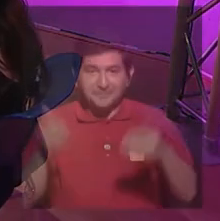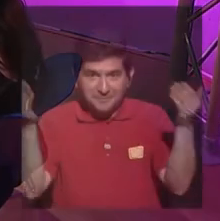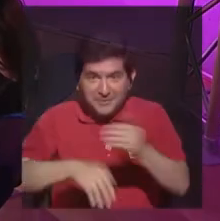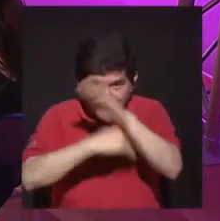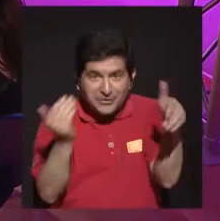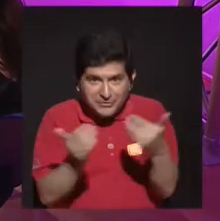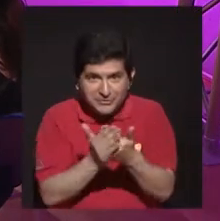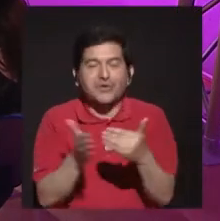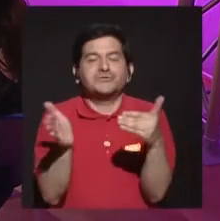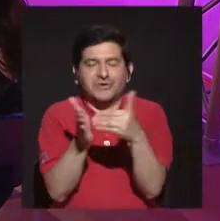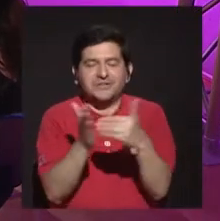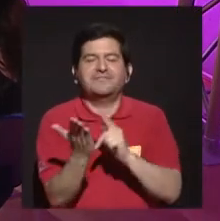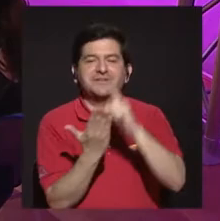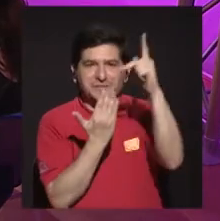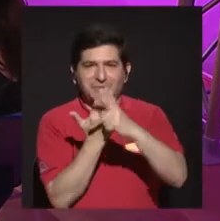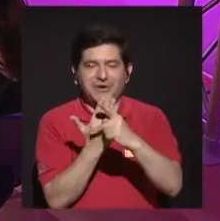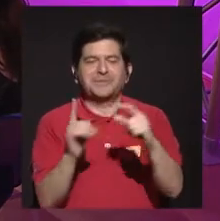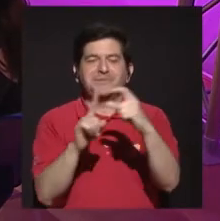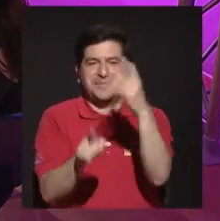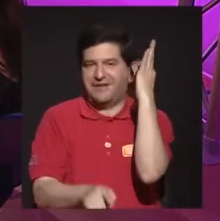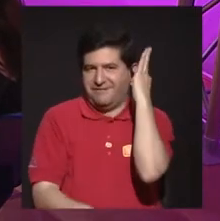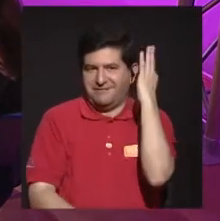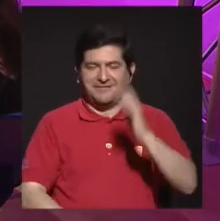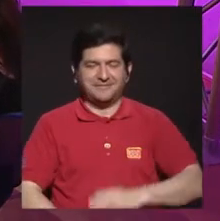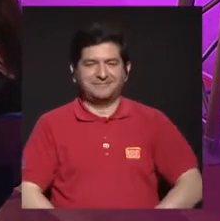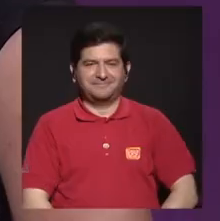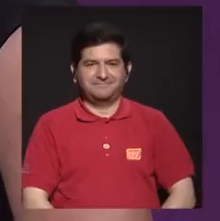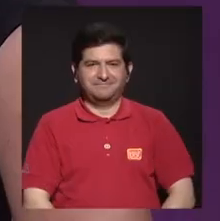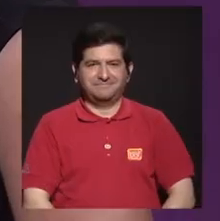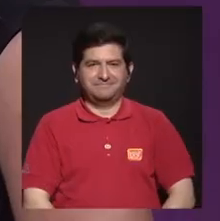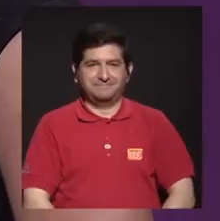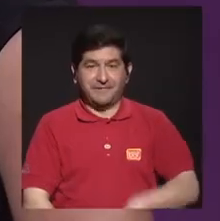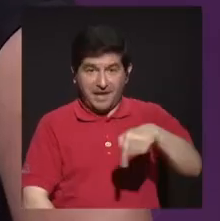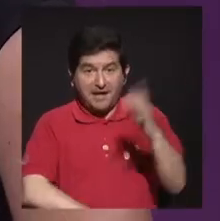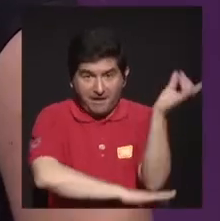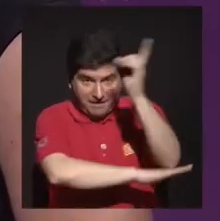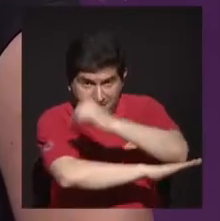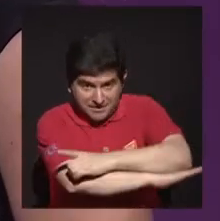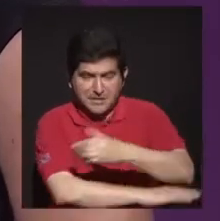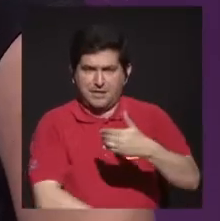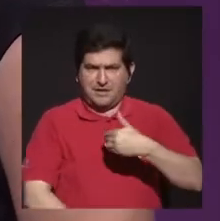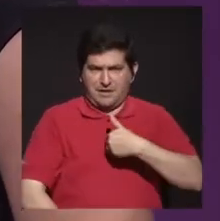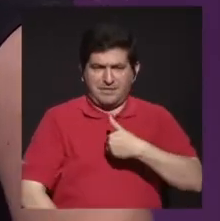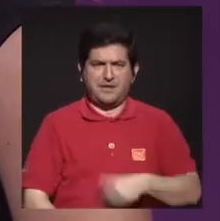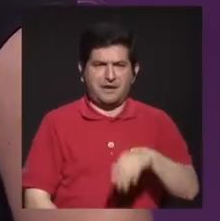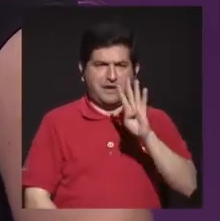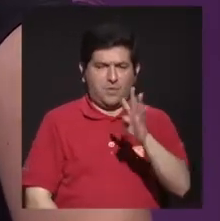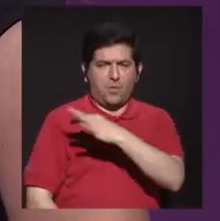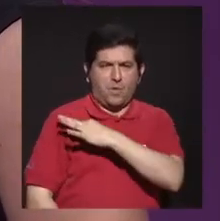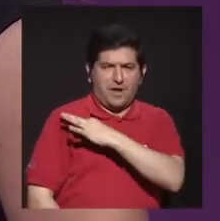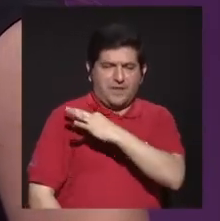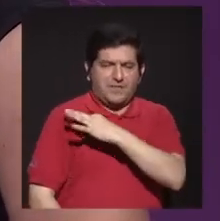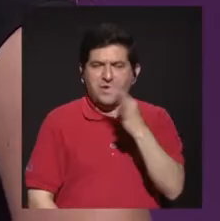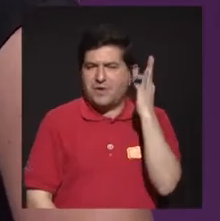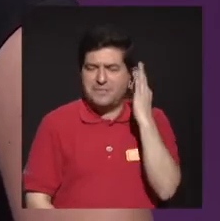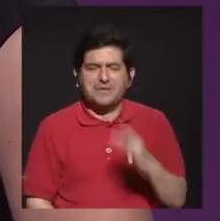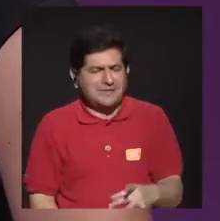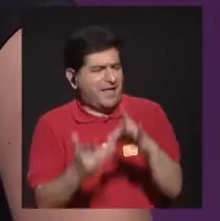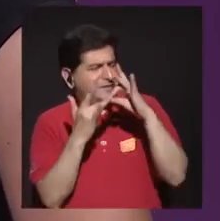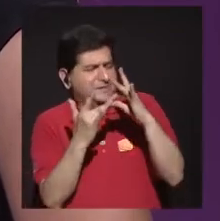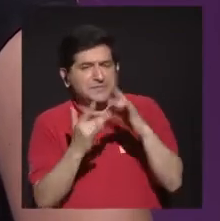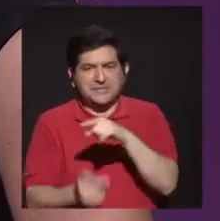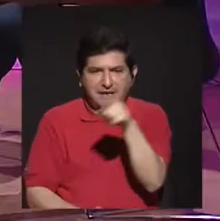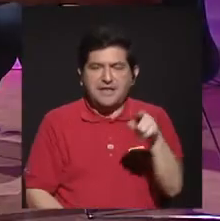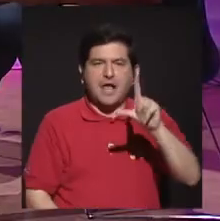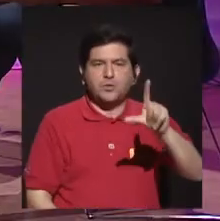Bienvenidos y bienvenidas una vez más a este su programa Palabra de Mujer. El día de hoy tenemos cuatro invitadas especiales. Ellas